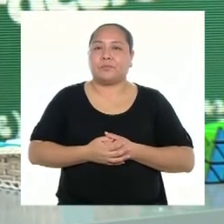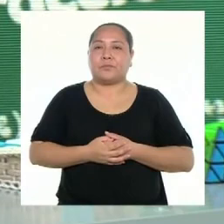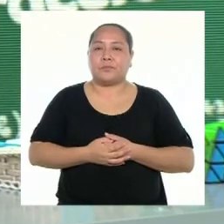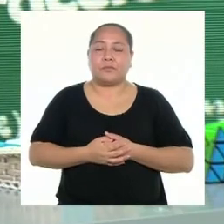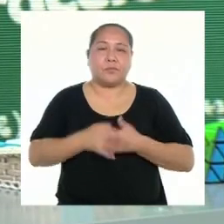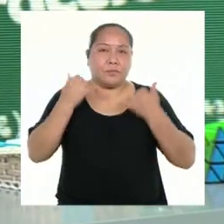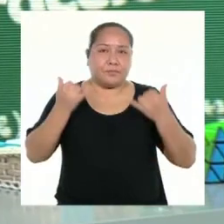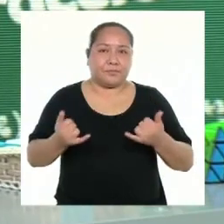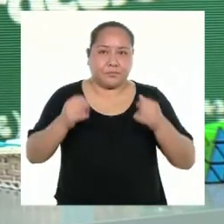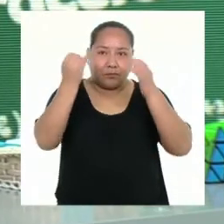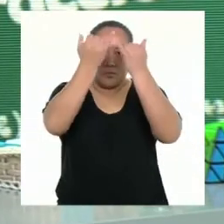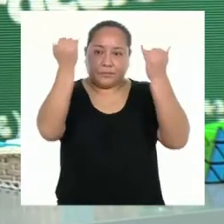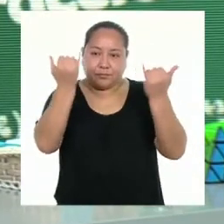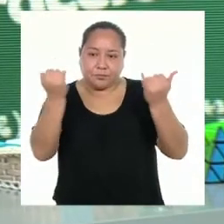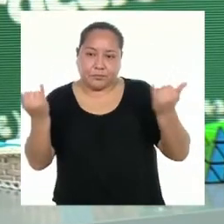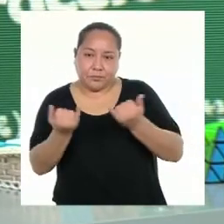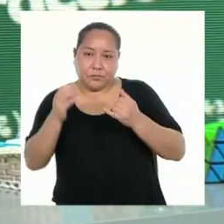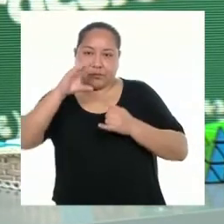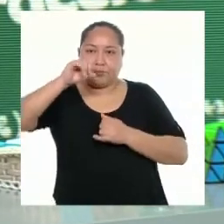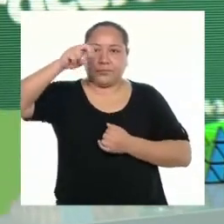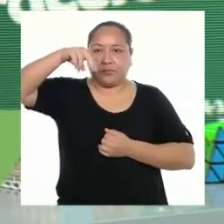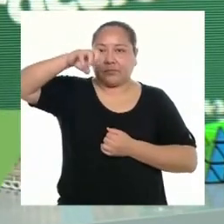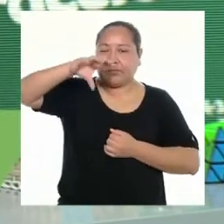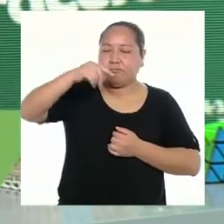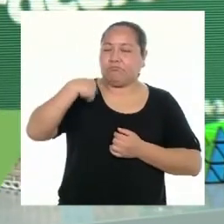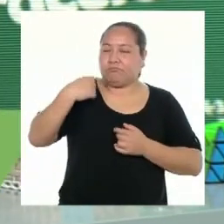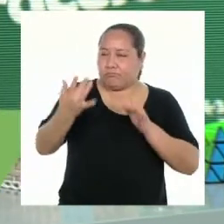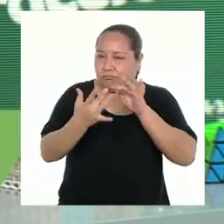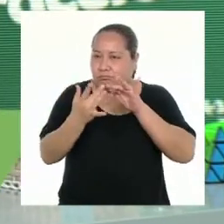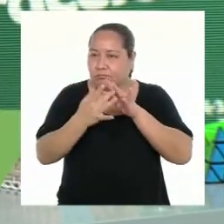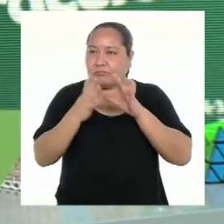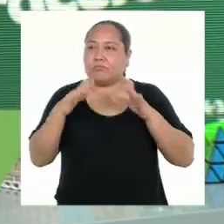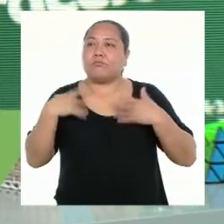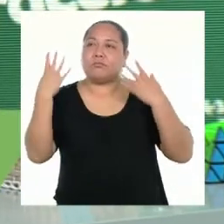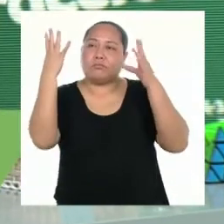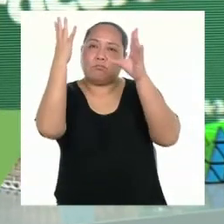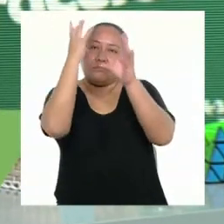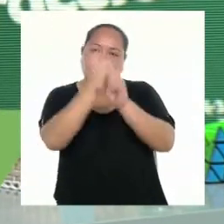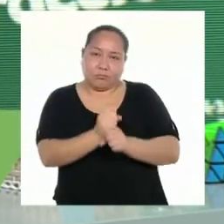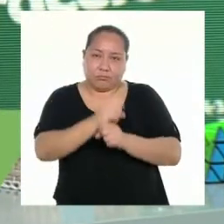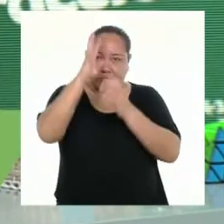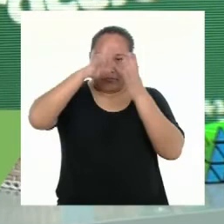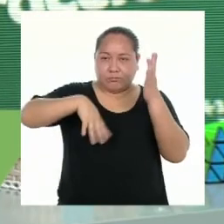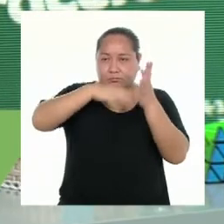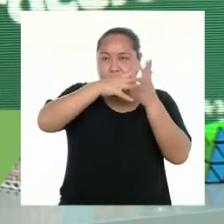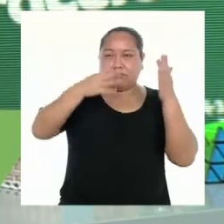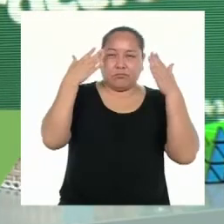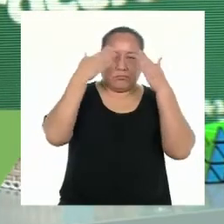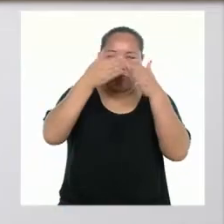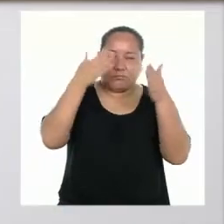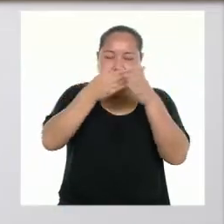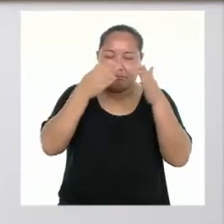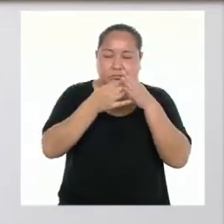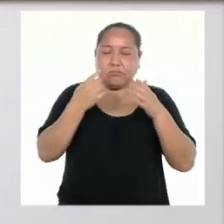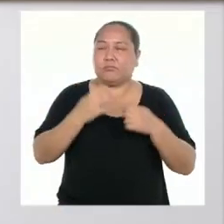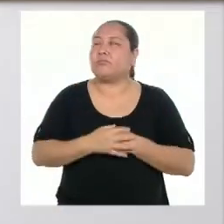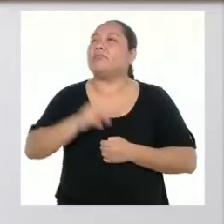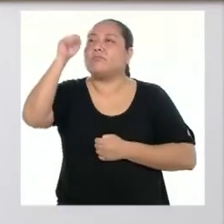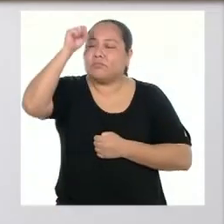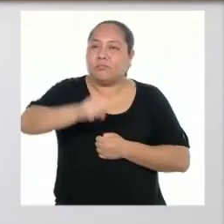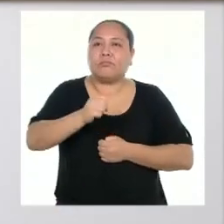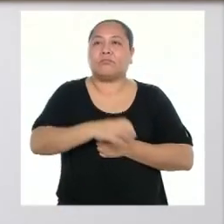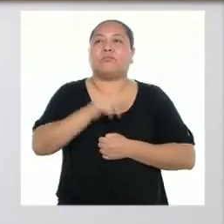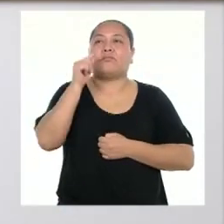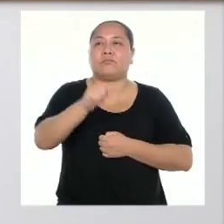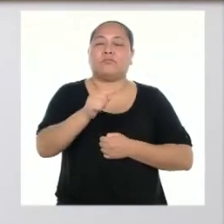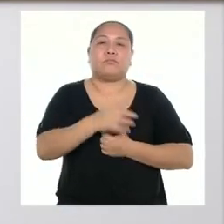Pero ahora la silueta de la cuenca es más cercana y se podría reducir aún más la cuadrícula para tener mayor precisión. Por supuesto,